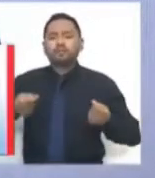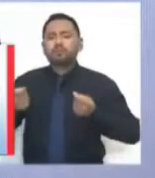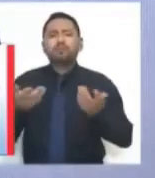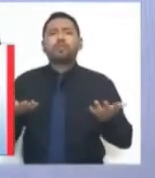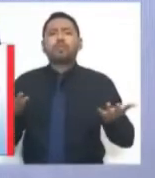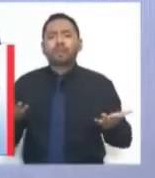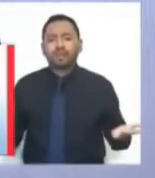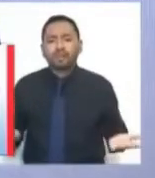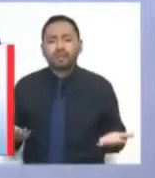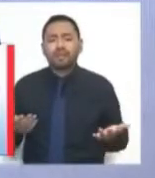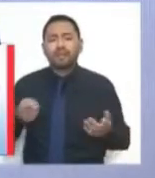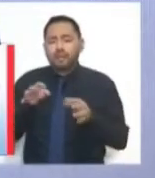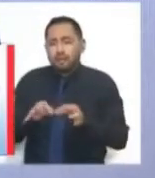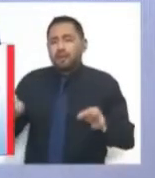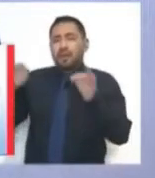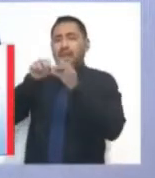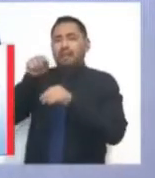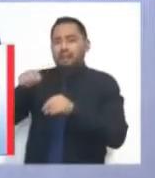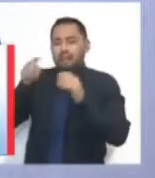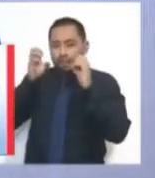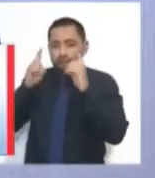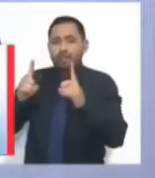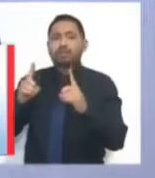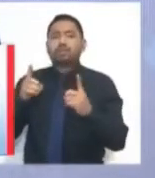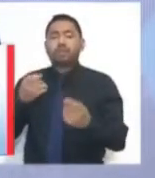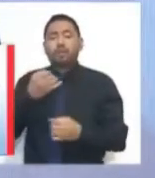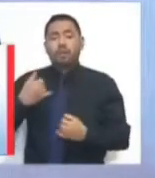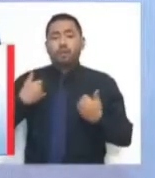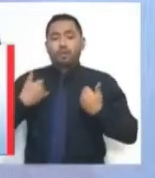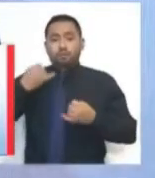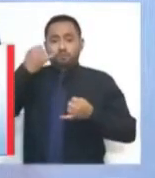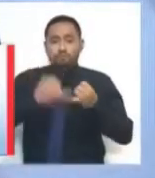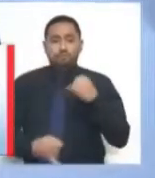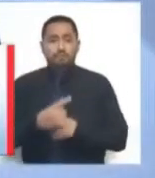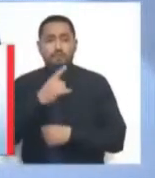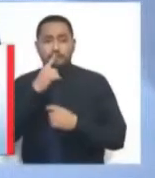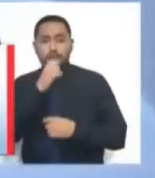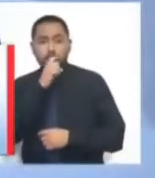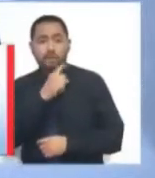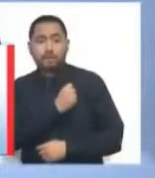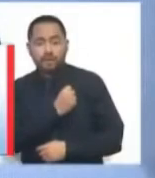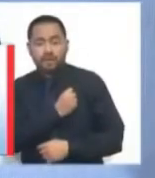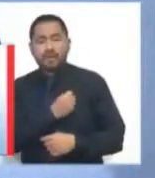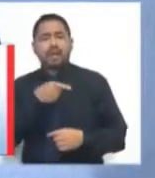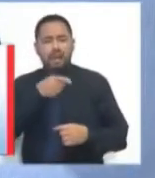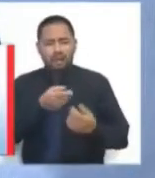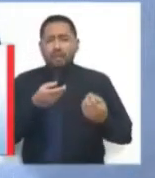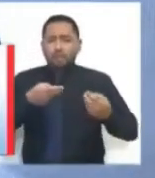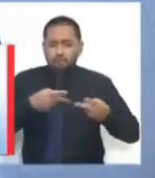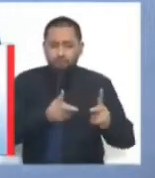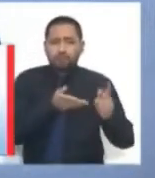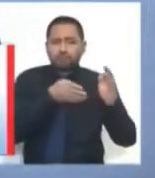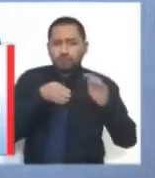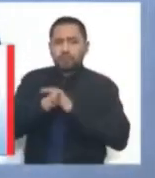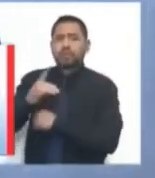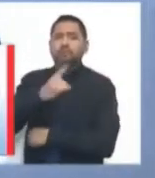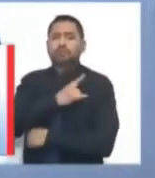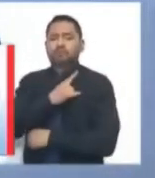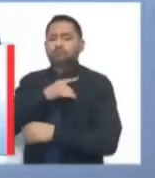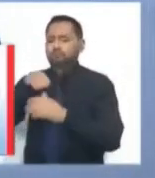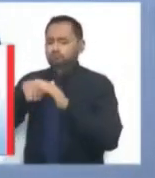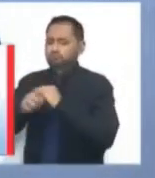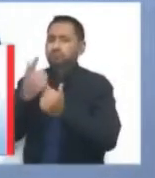gobierno? Nuestra prioridad será la educación. Los jóvenes al terminar la secundaria tienen que tener la gran oportunidad de tener el ingreso libre